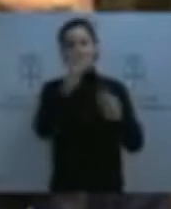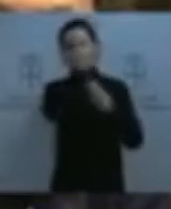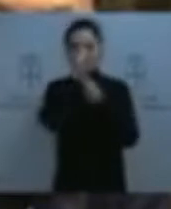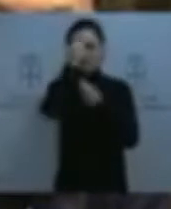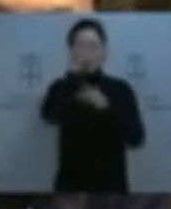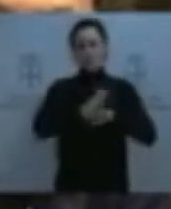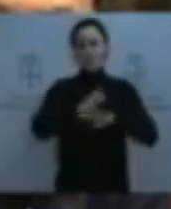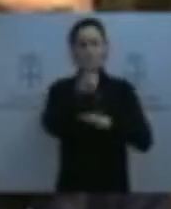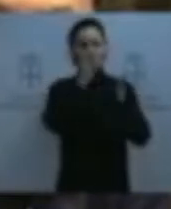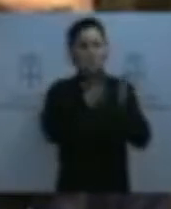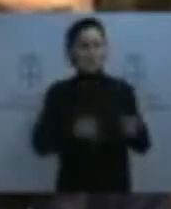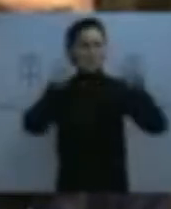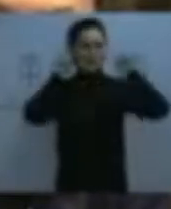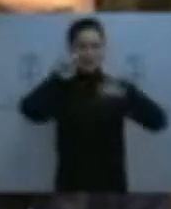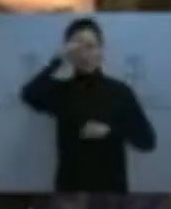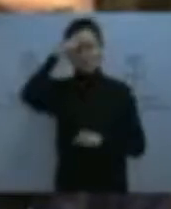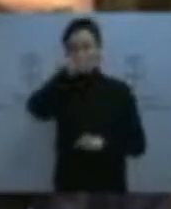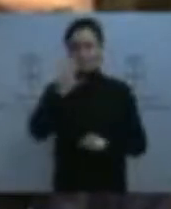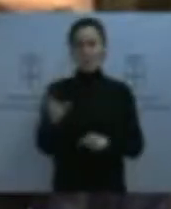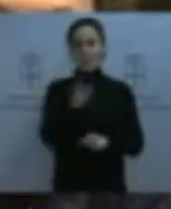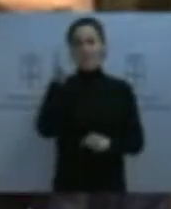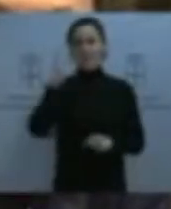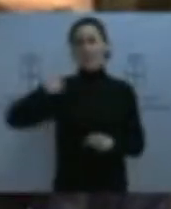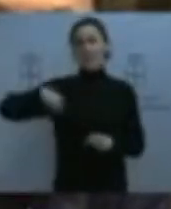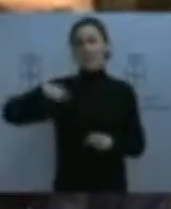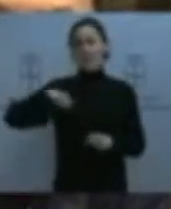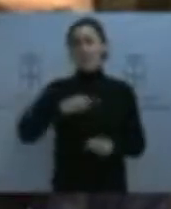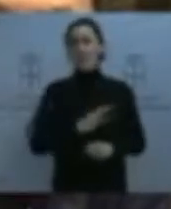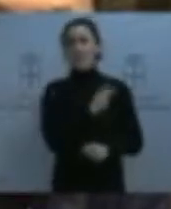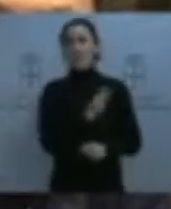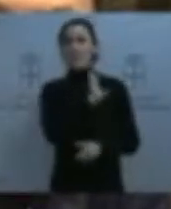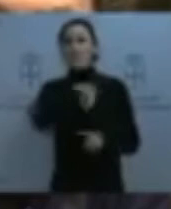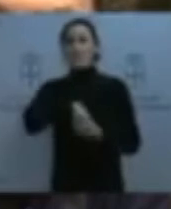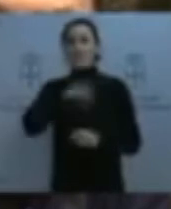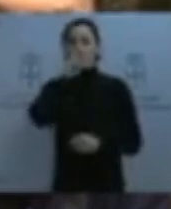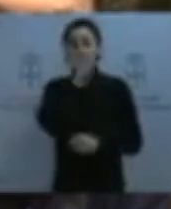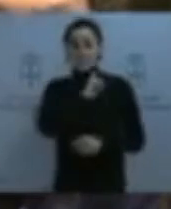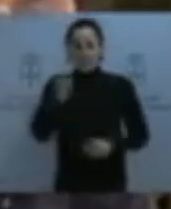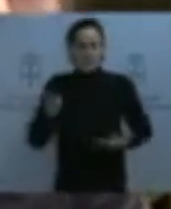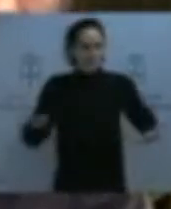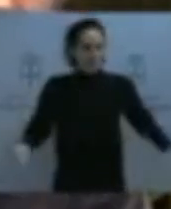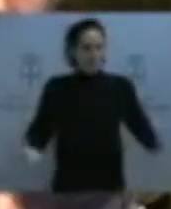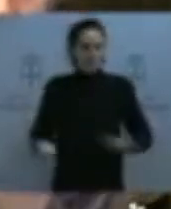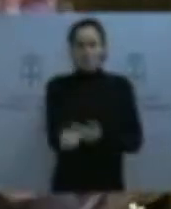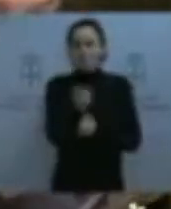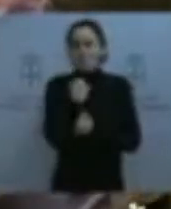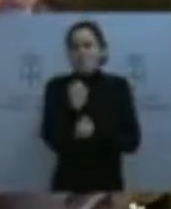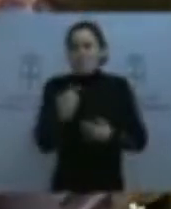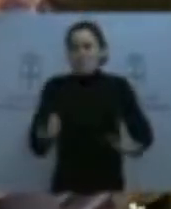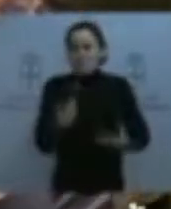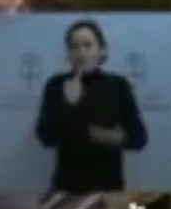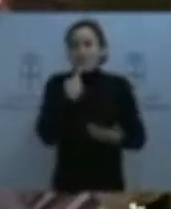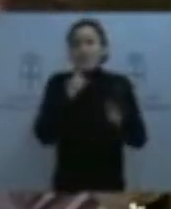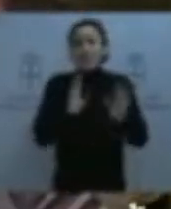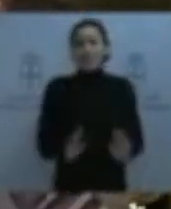consejero de Educación y Cultura y el vicepresidente del patronato de la Fundación. Usted dice que no cometerá la